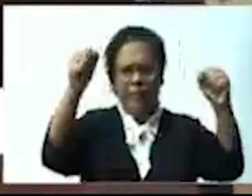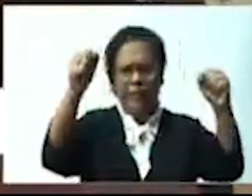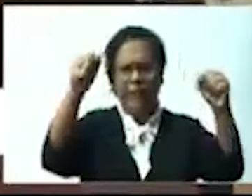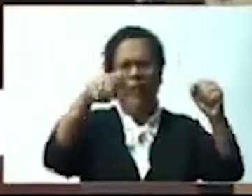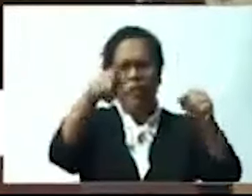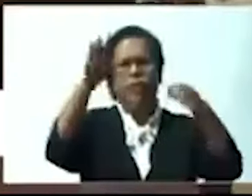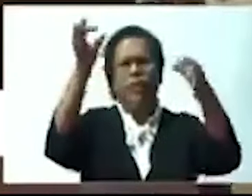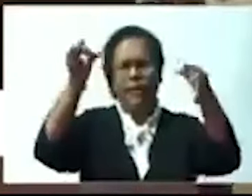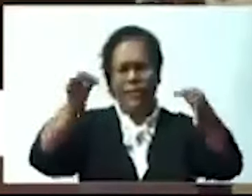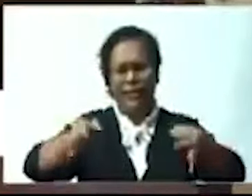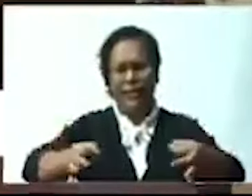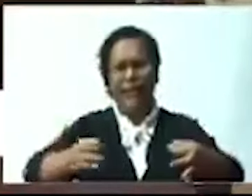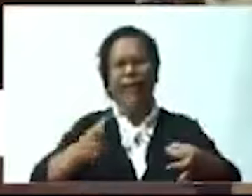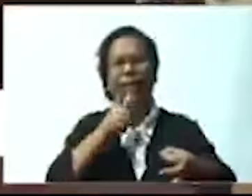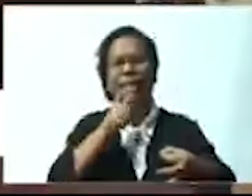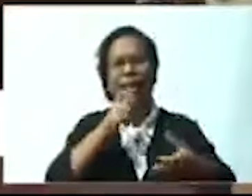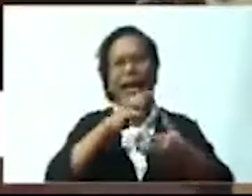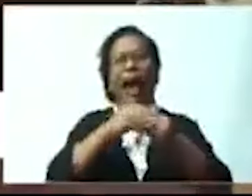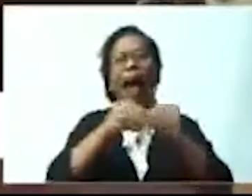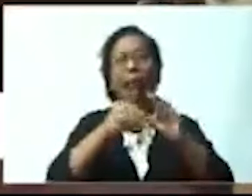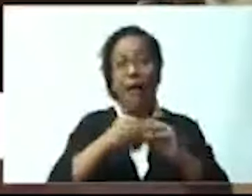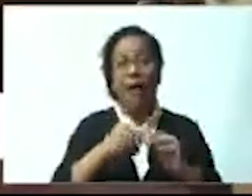usted.